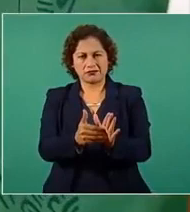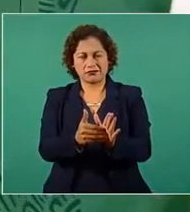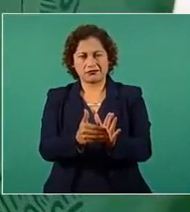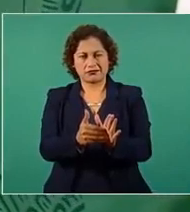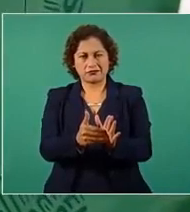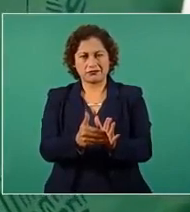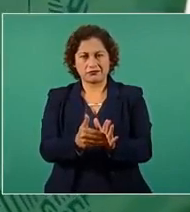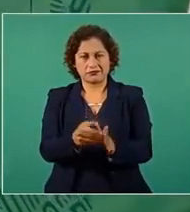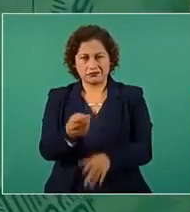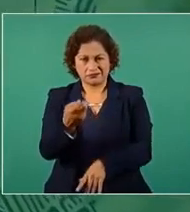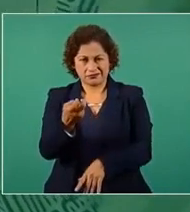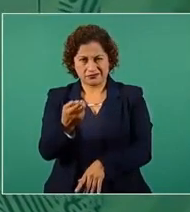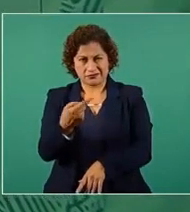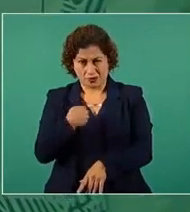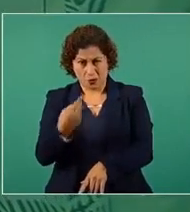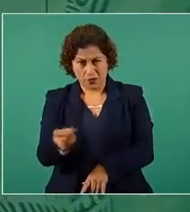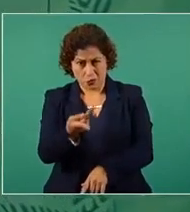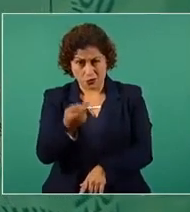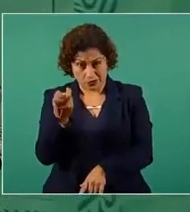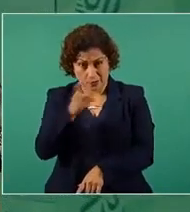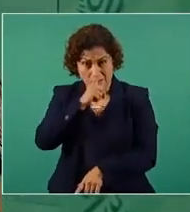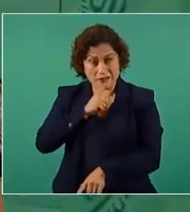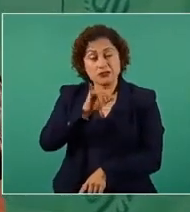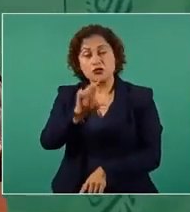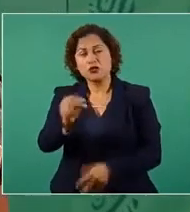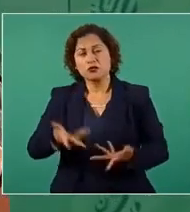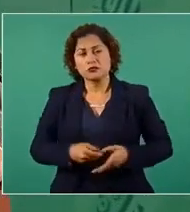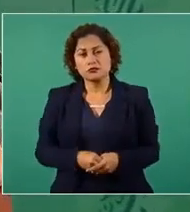¿No es un fraude? ¿No mintieron?